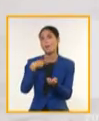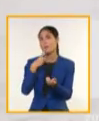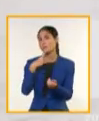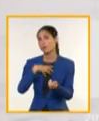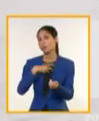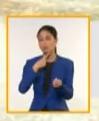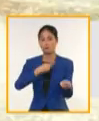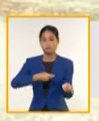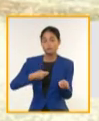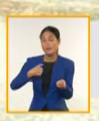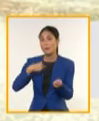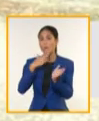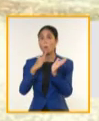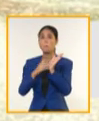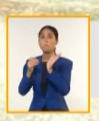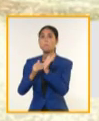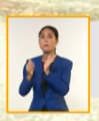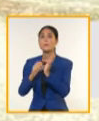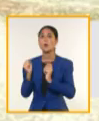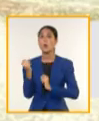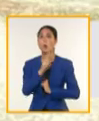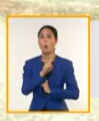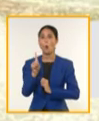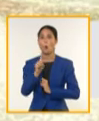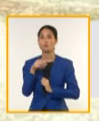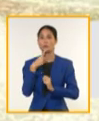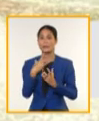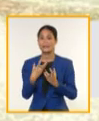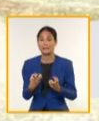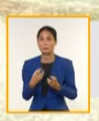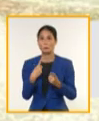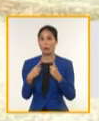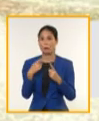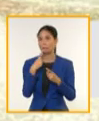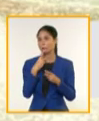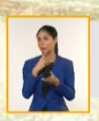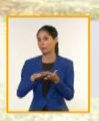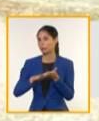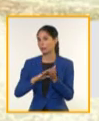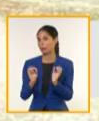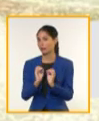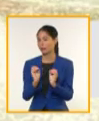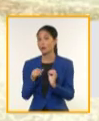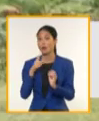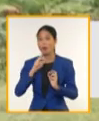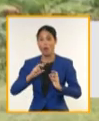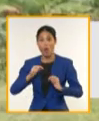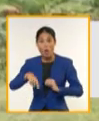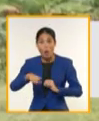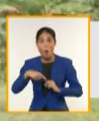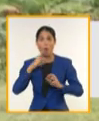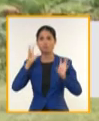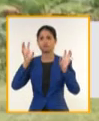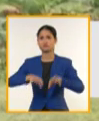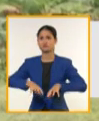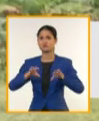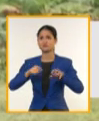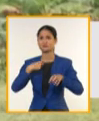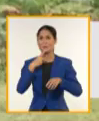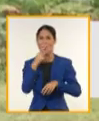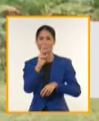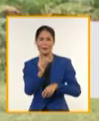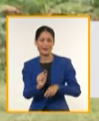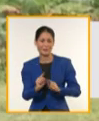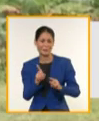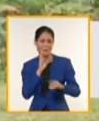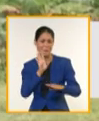11 meses sufriendo una severa sequía. También desde el municipio de Ateras se conoció de crecidas de ríos e inundaciones como las provocadas